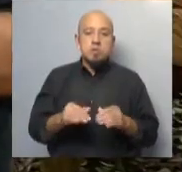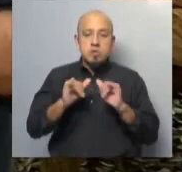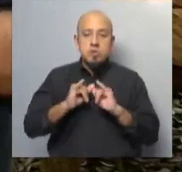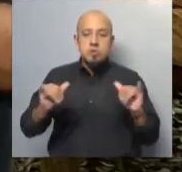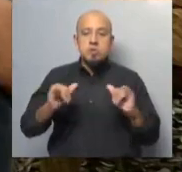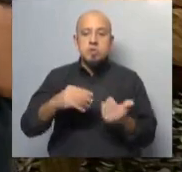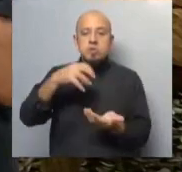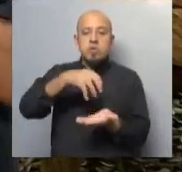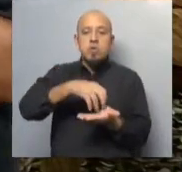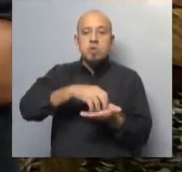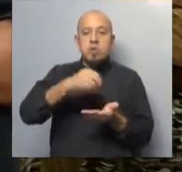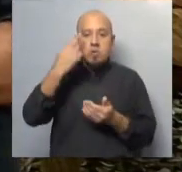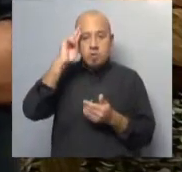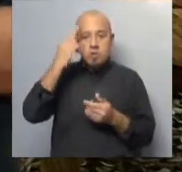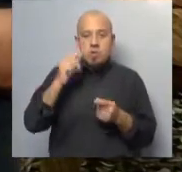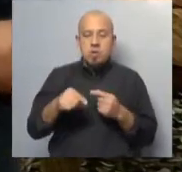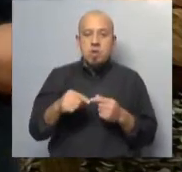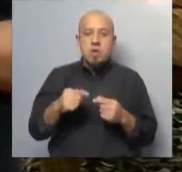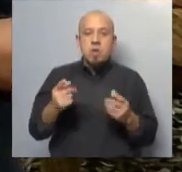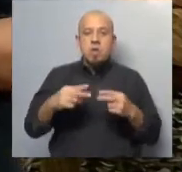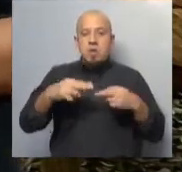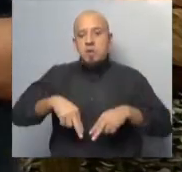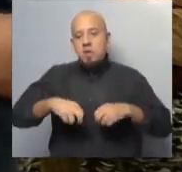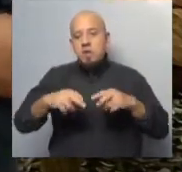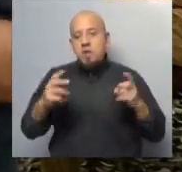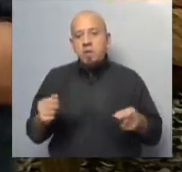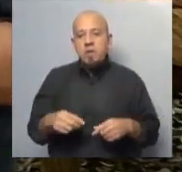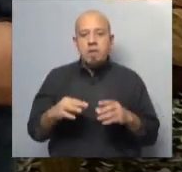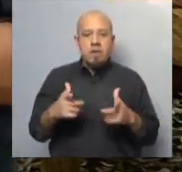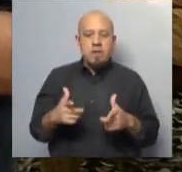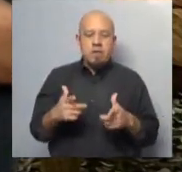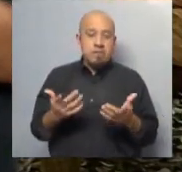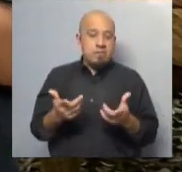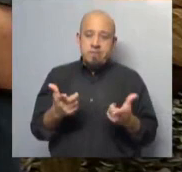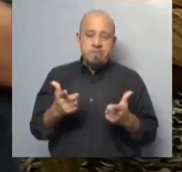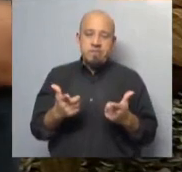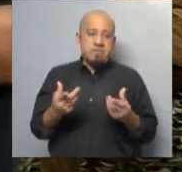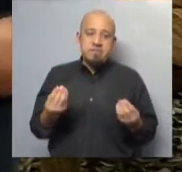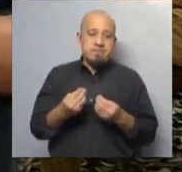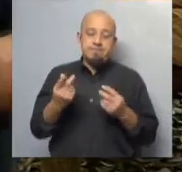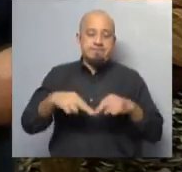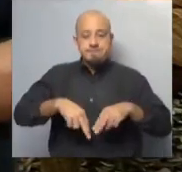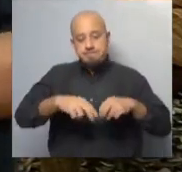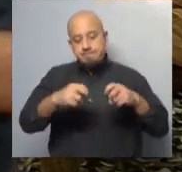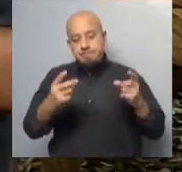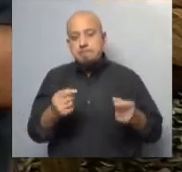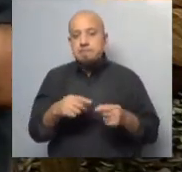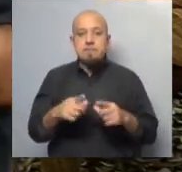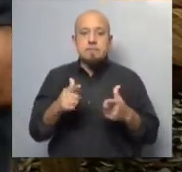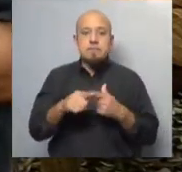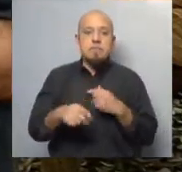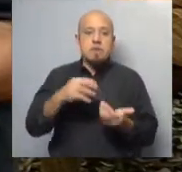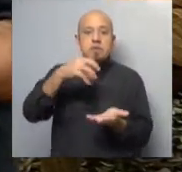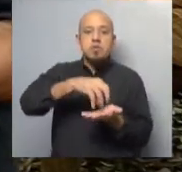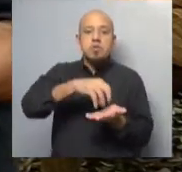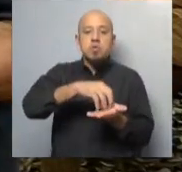los hongos en Uruguay silvestres. A nivel de investigación no ha habido demasiado, por muchos años no hubo mucha investigación de campo en los hongos